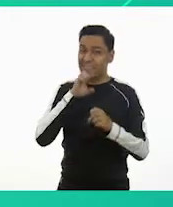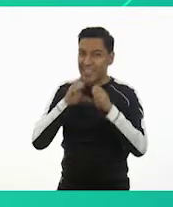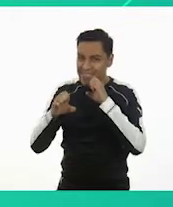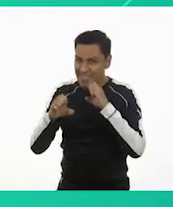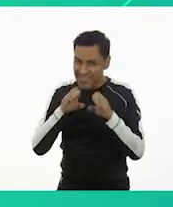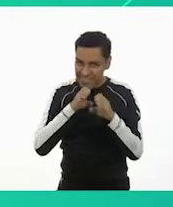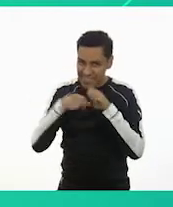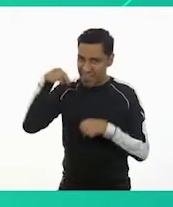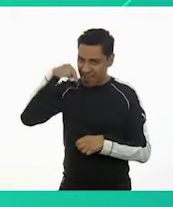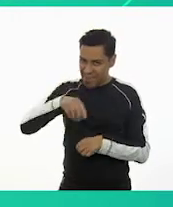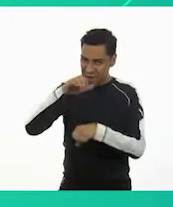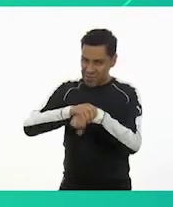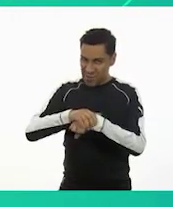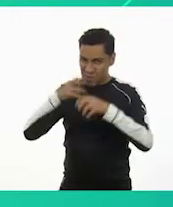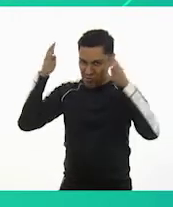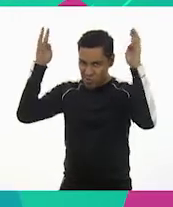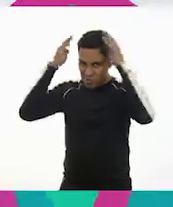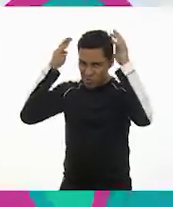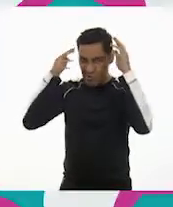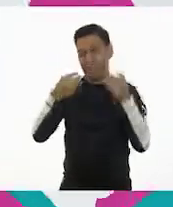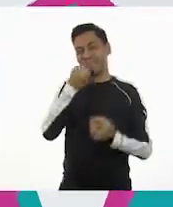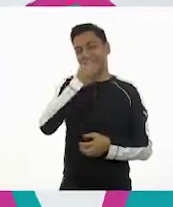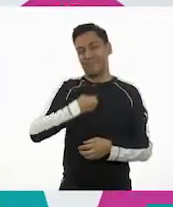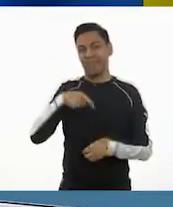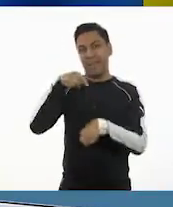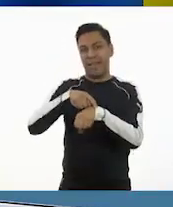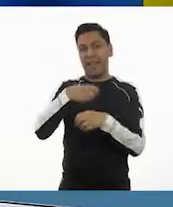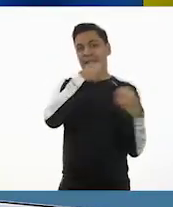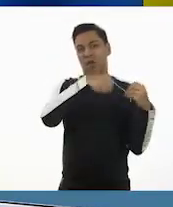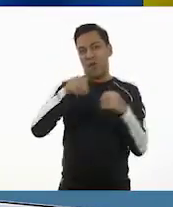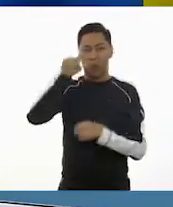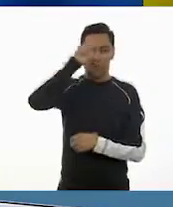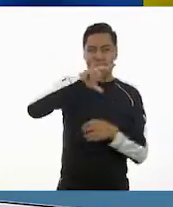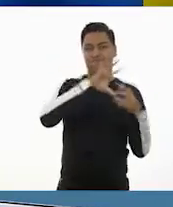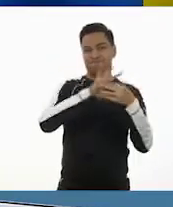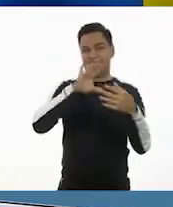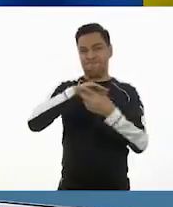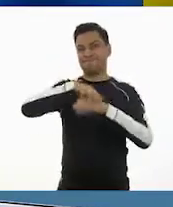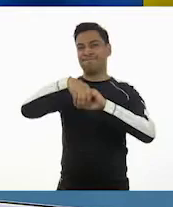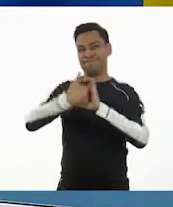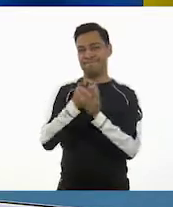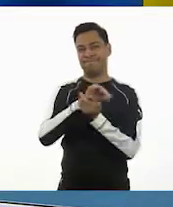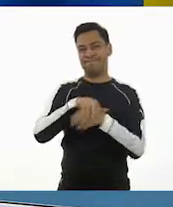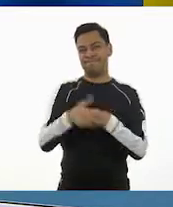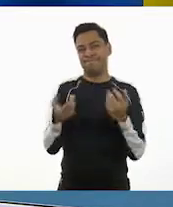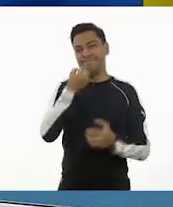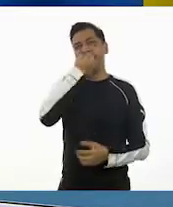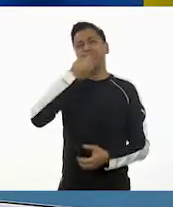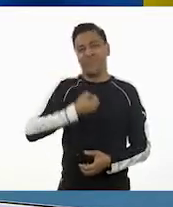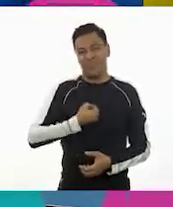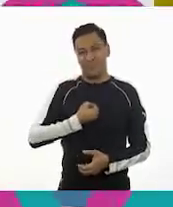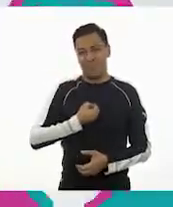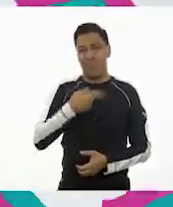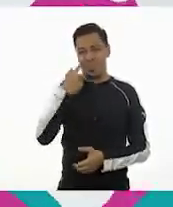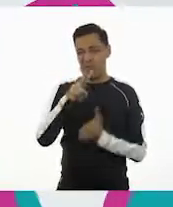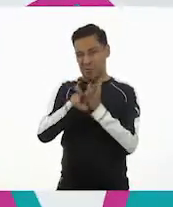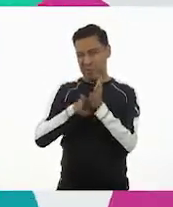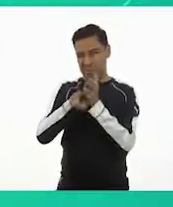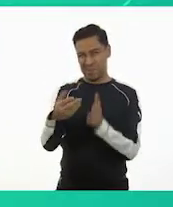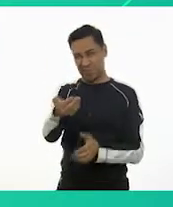pero supongo que él está muy ocupado con el asunto de salud del lavado de manos. Así que mejor vamos a ver el